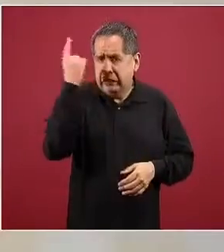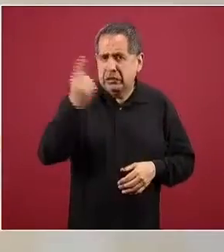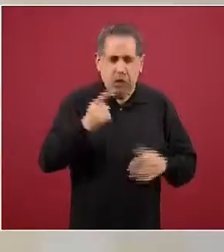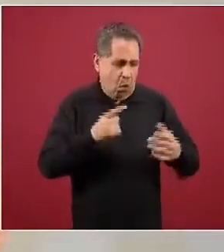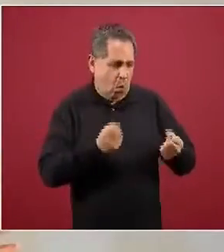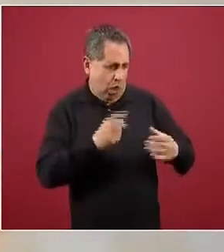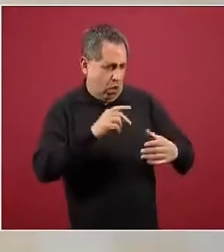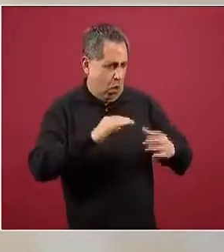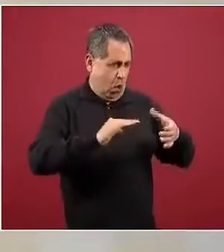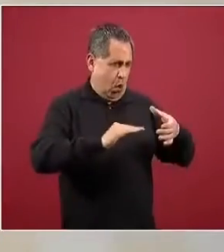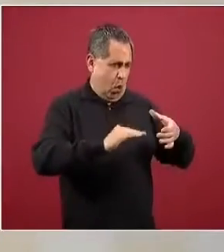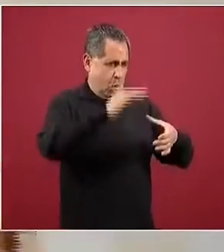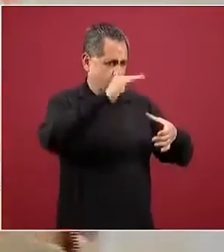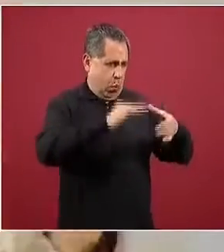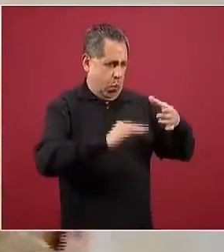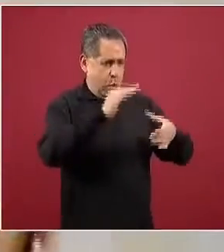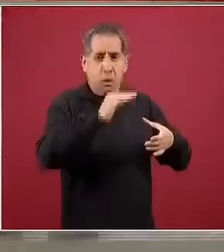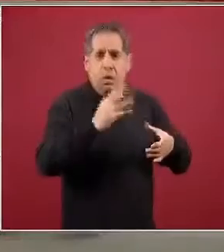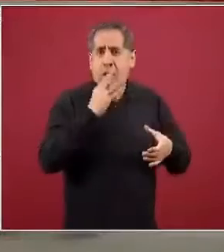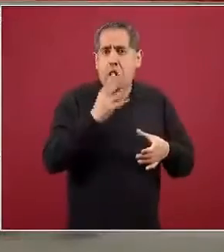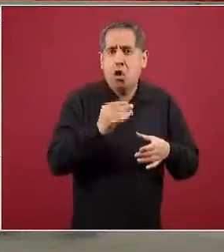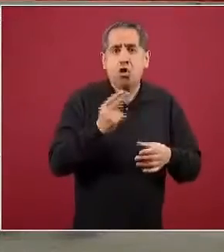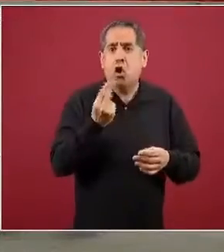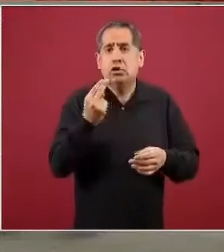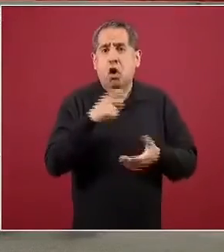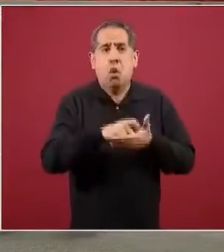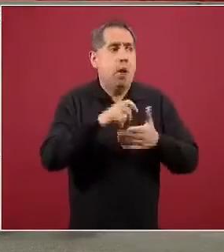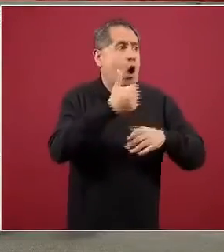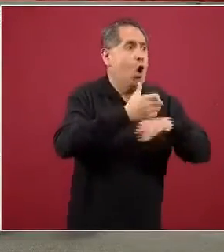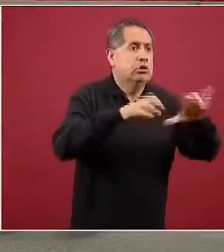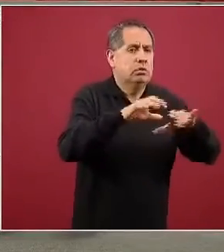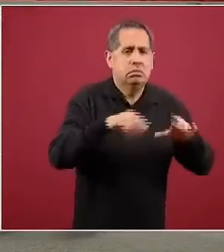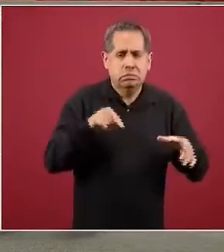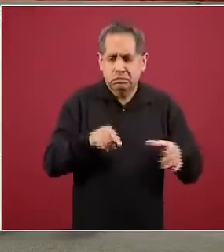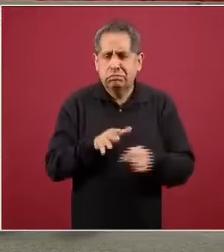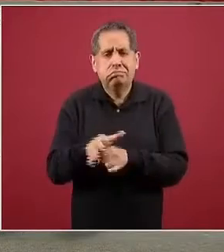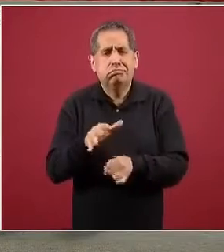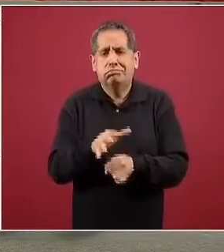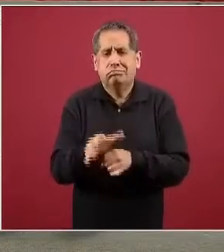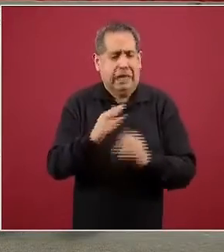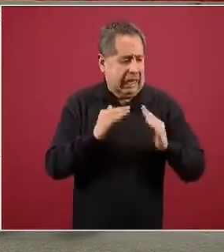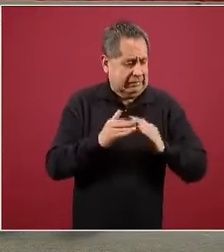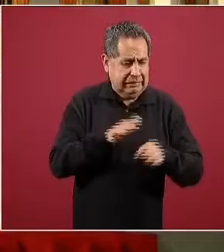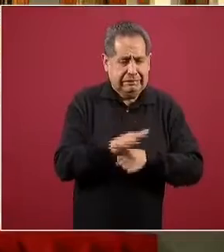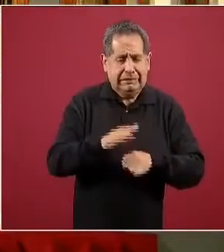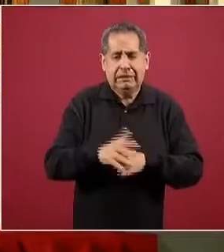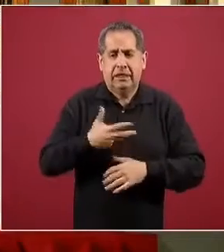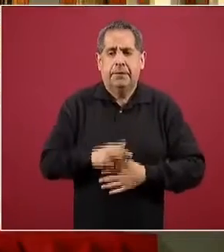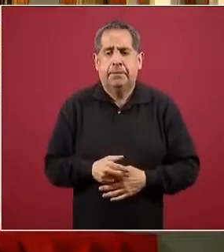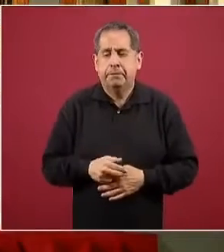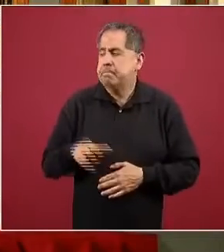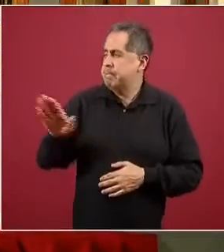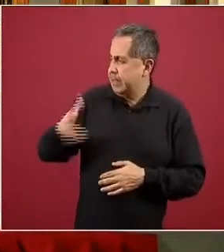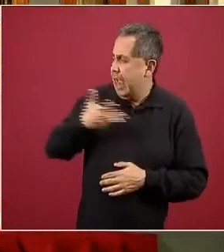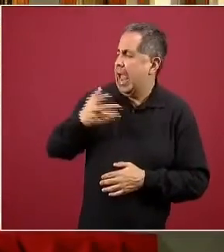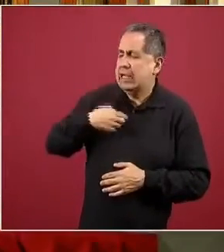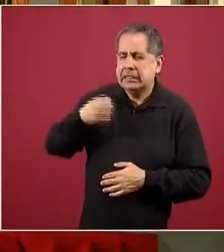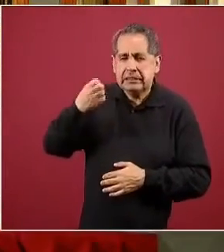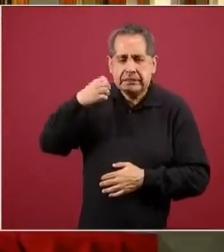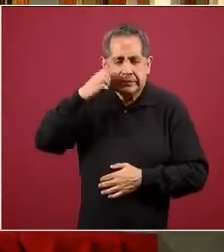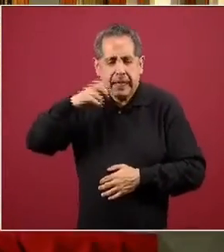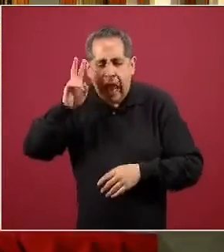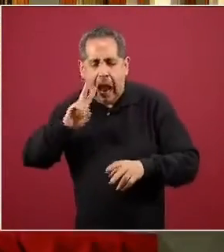sobre el volumen del objeto que se metió. Entonces la respuesta es sí. Va a haber experimentos y será